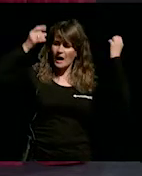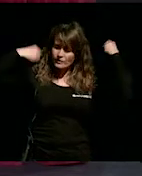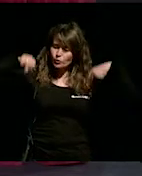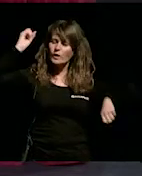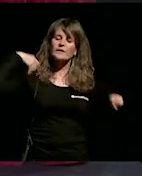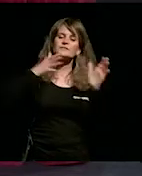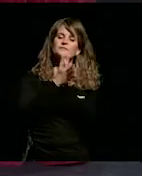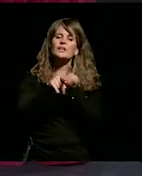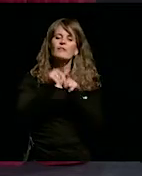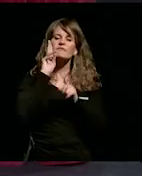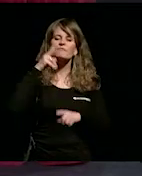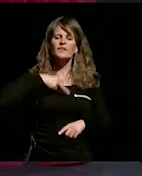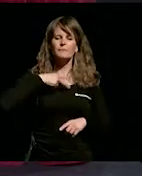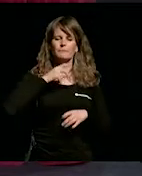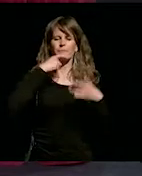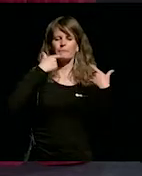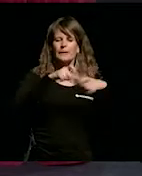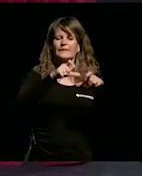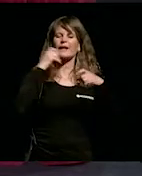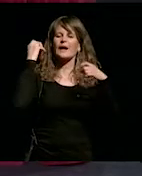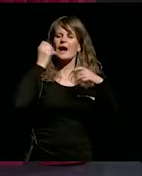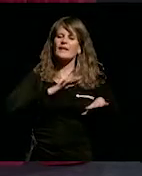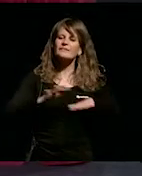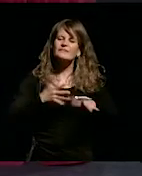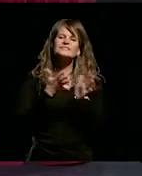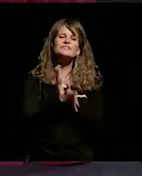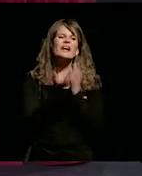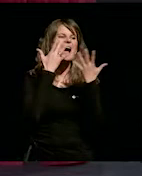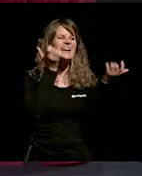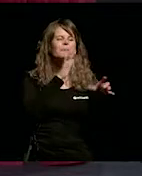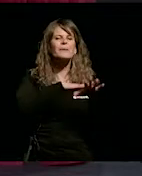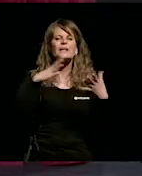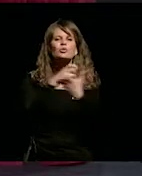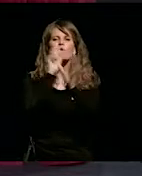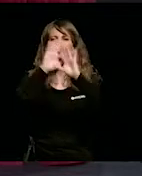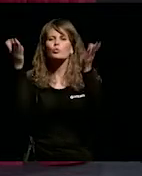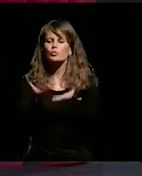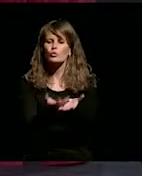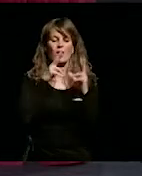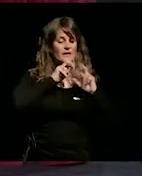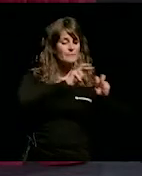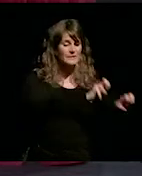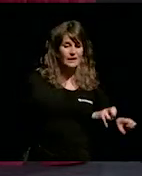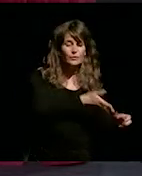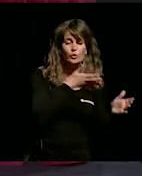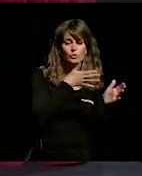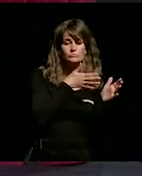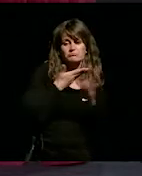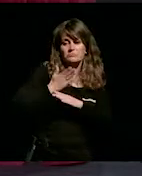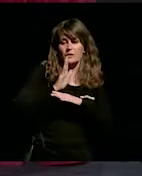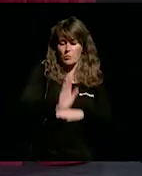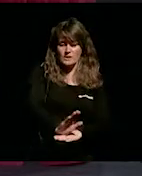ven cómo el arte llega a todo el mundo. Es arte para todo el mundo. La investigación pues demuestra en el Reino Unido